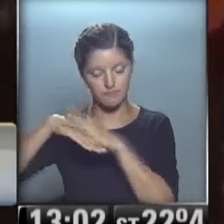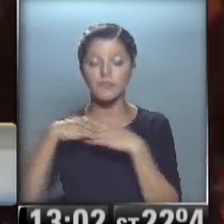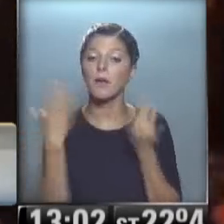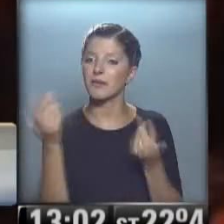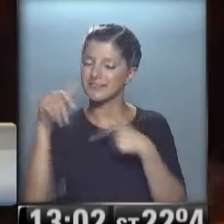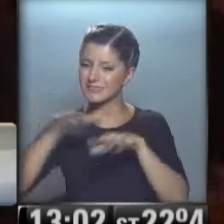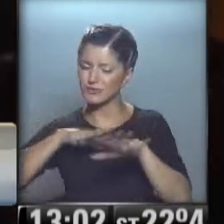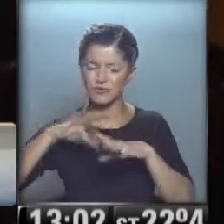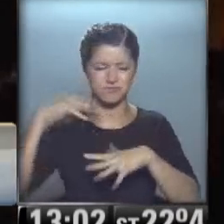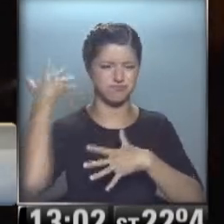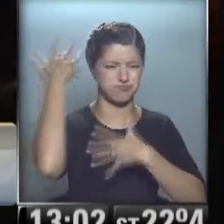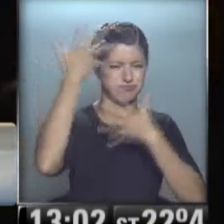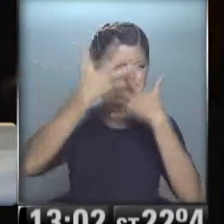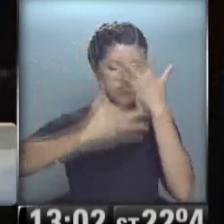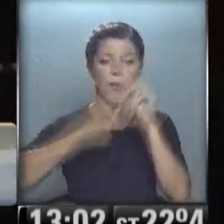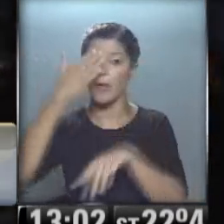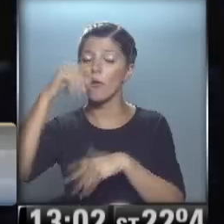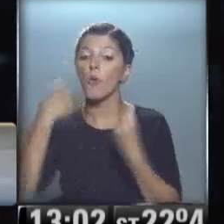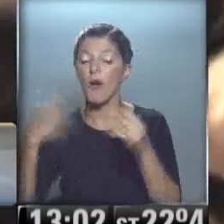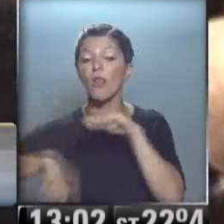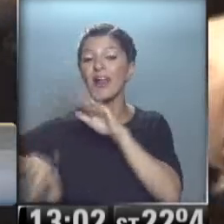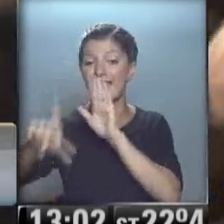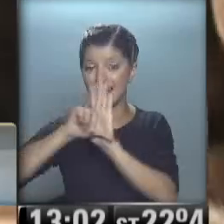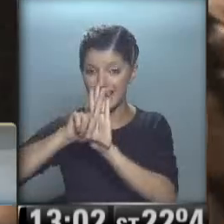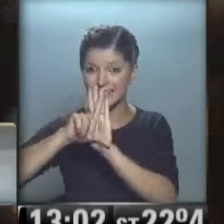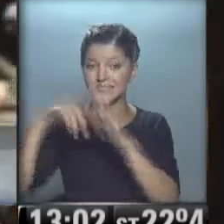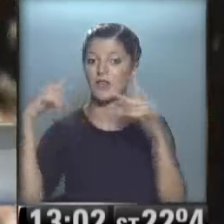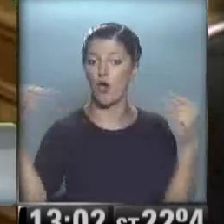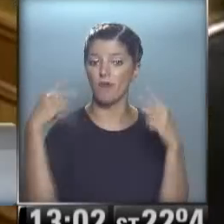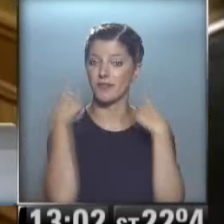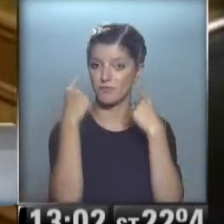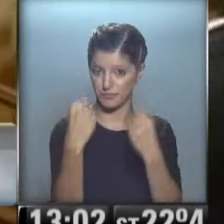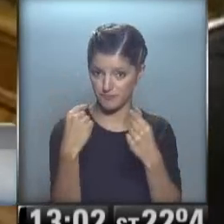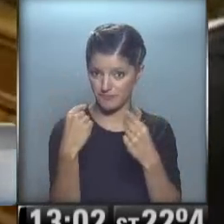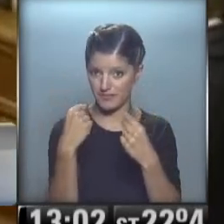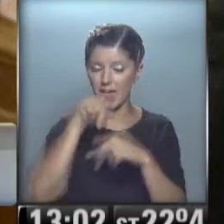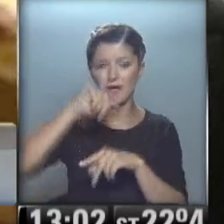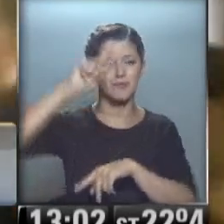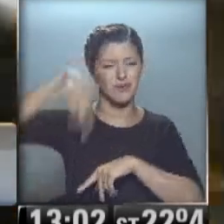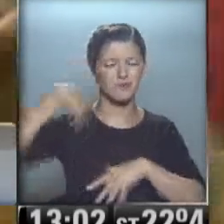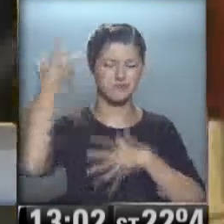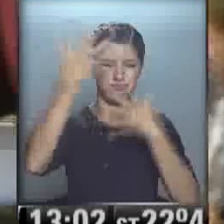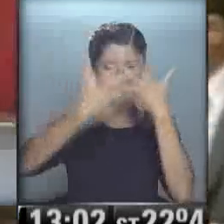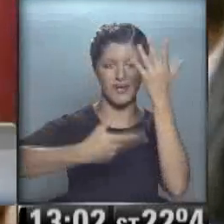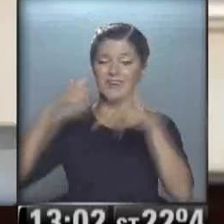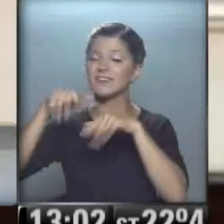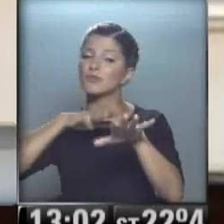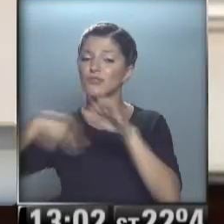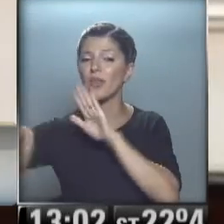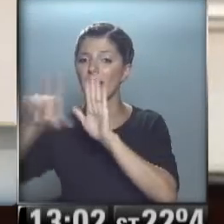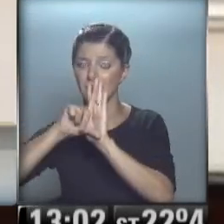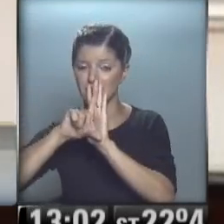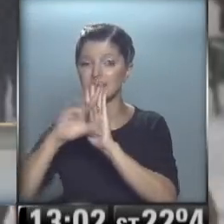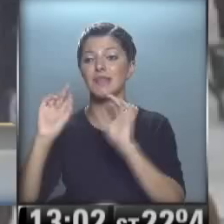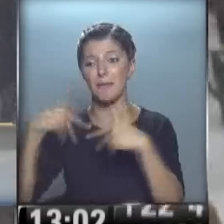descontento se multiplicó con la sanción de las leyes represivas. La abolición del paquete legislativo y la renuncia del